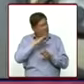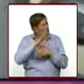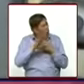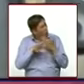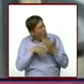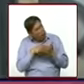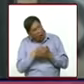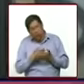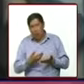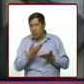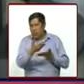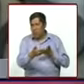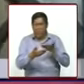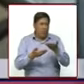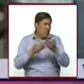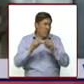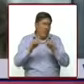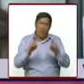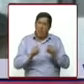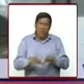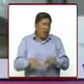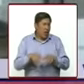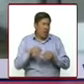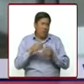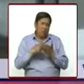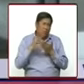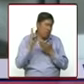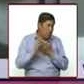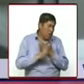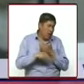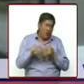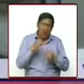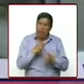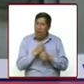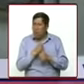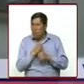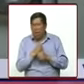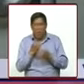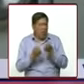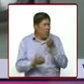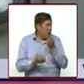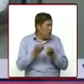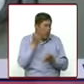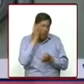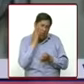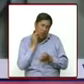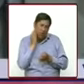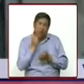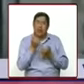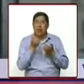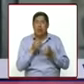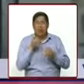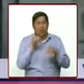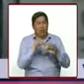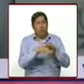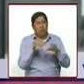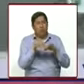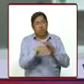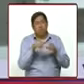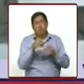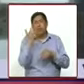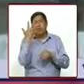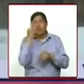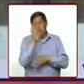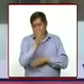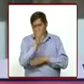que ha sido presentación de examen, presentación del plan de trabajo y todo el proceso de meritocracia. Acá ha sido presentado a las 5 de la